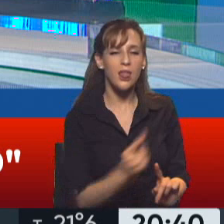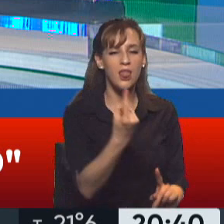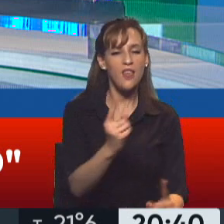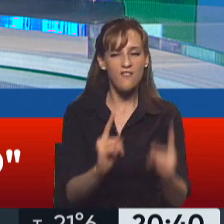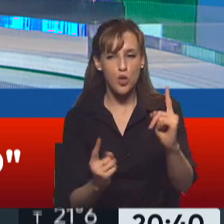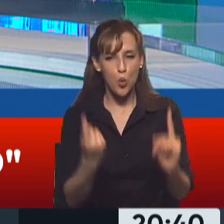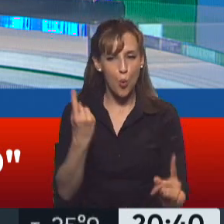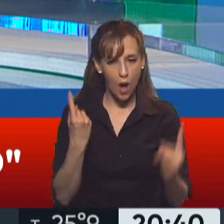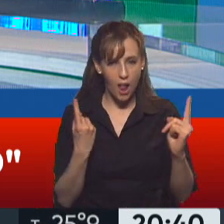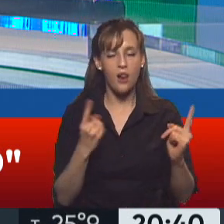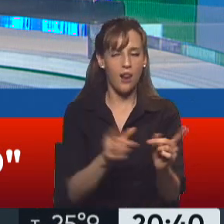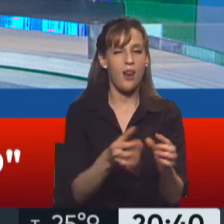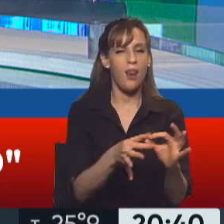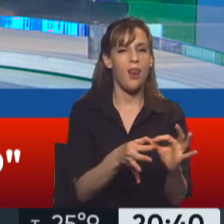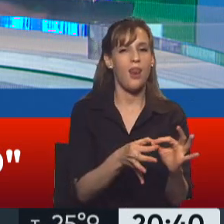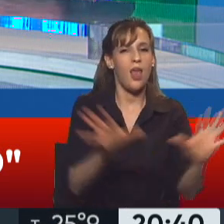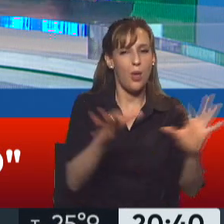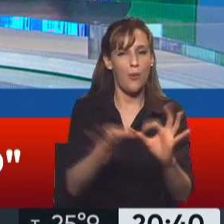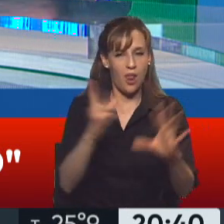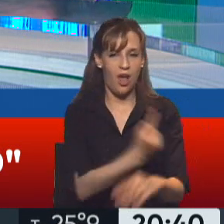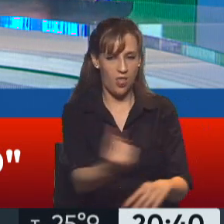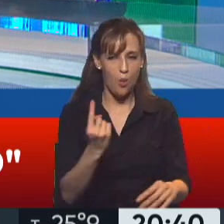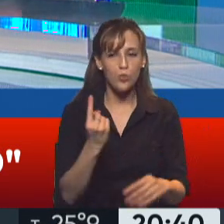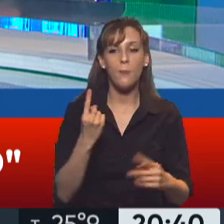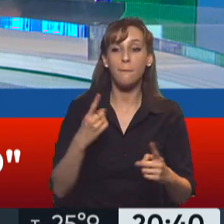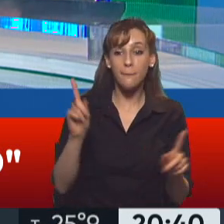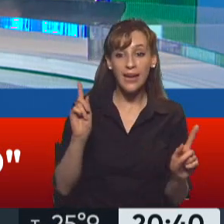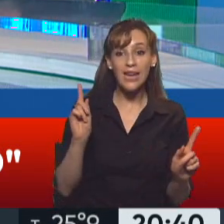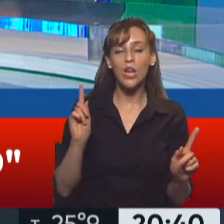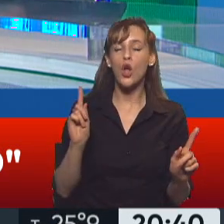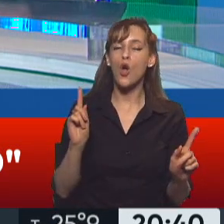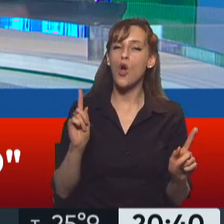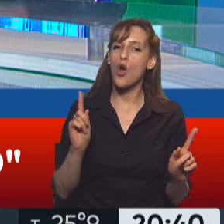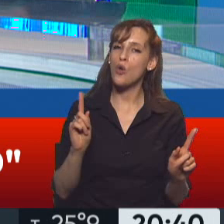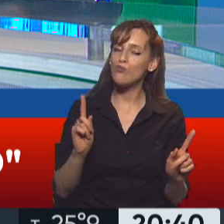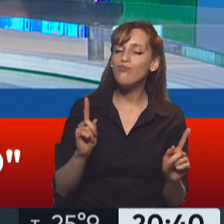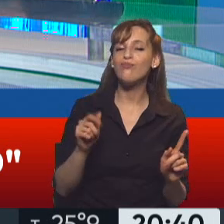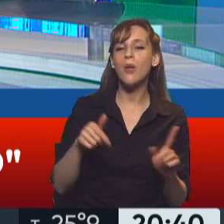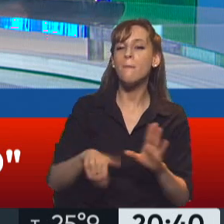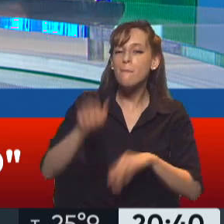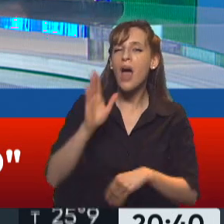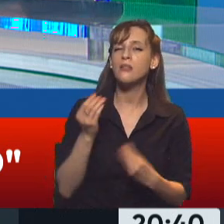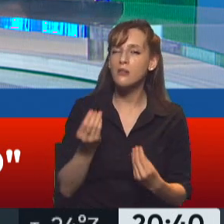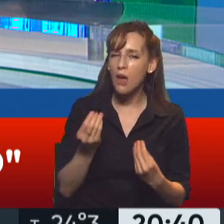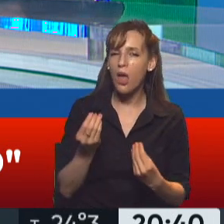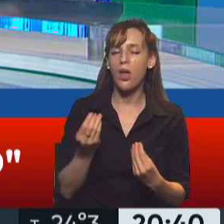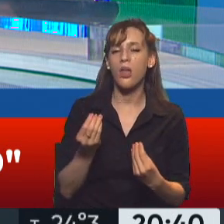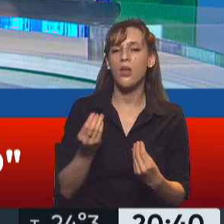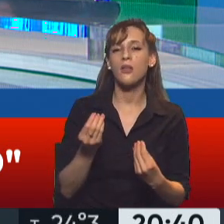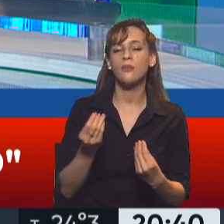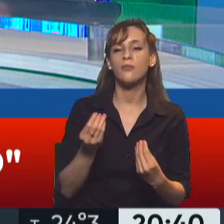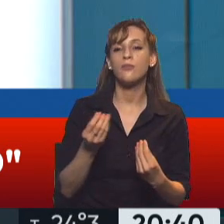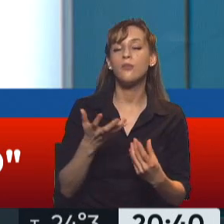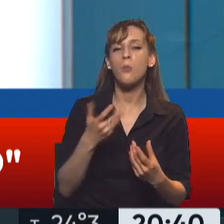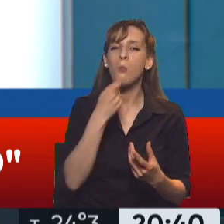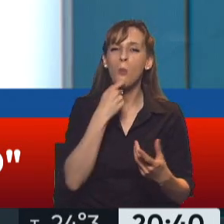de este liberalismo libertario es que se vuelve con mucha agresividad contra cualquier elemento que ellos